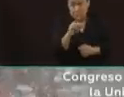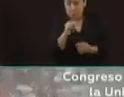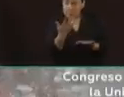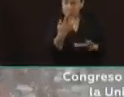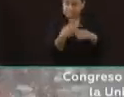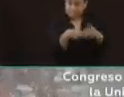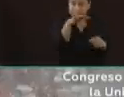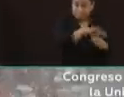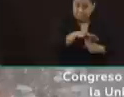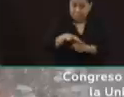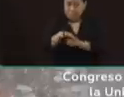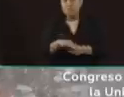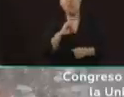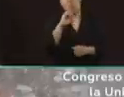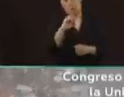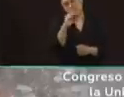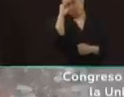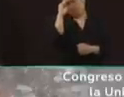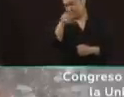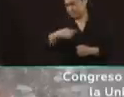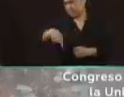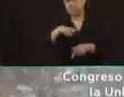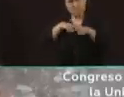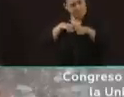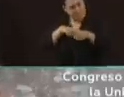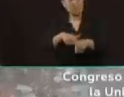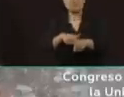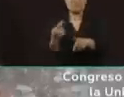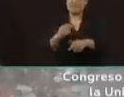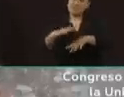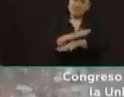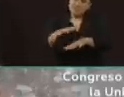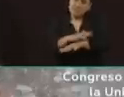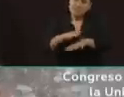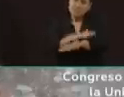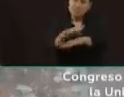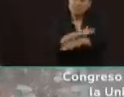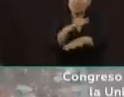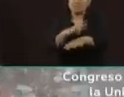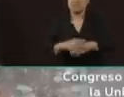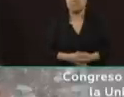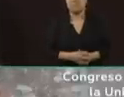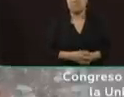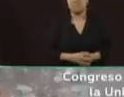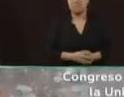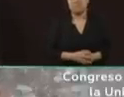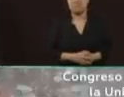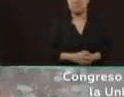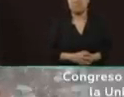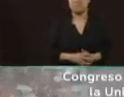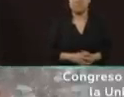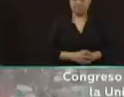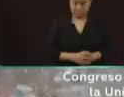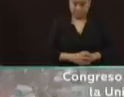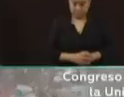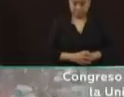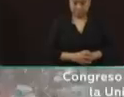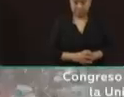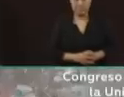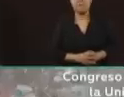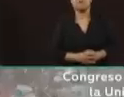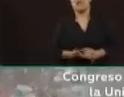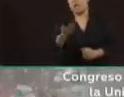o seguir construyendo la ruta revolucionaria vía las armas. Y nuestra